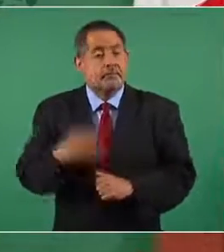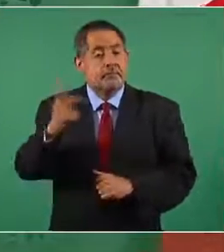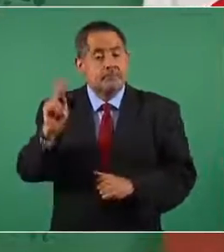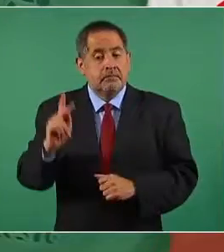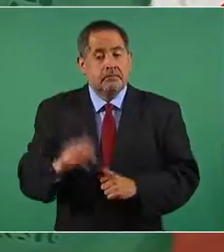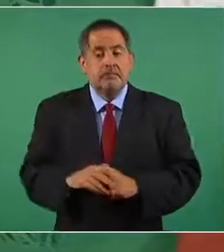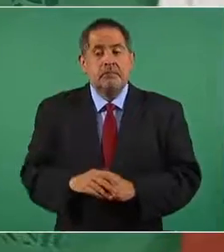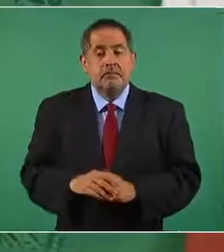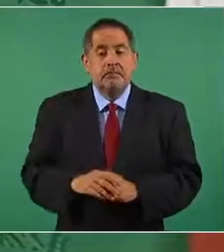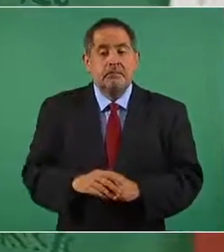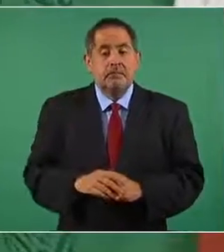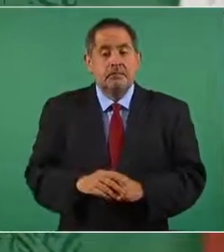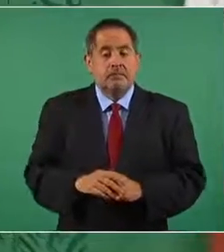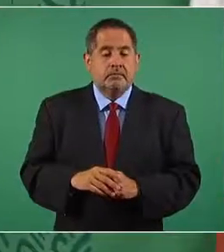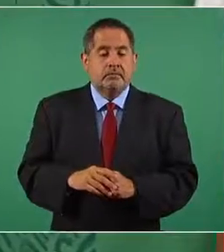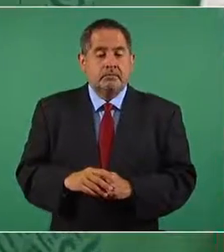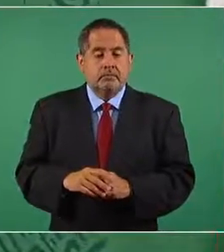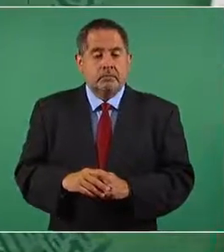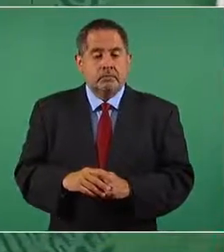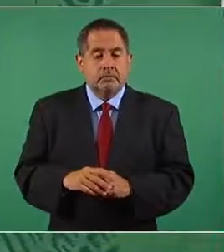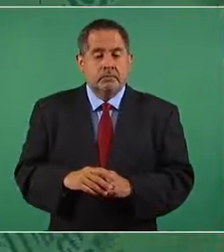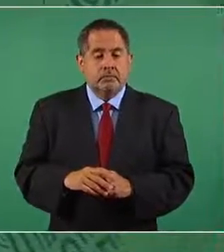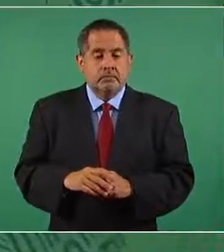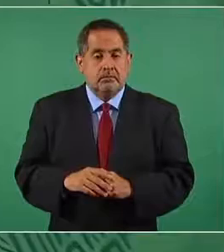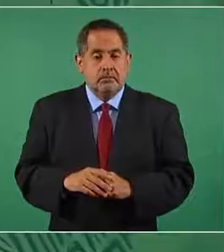pero no